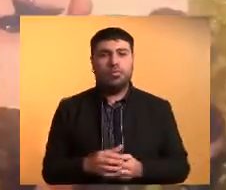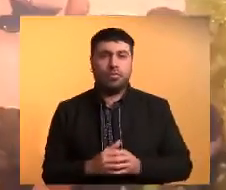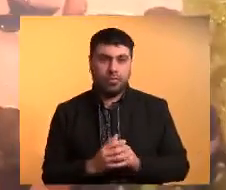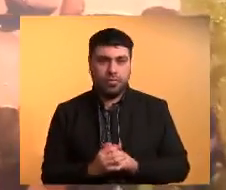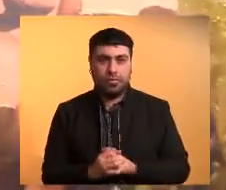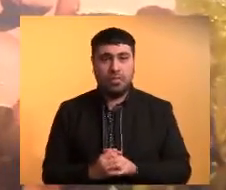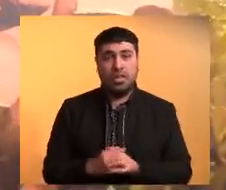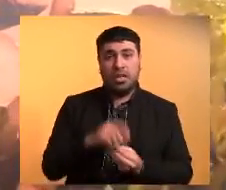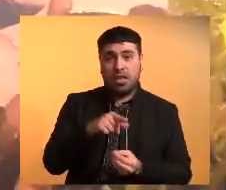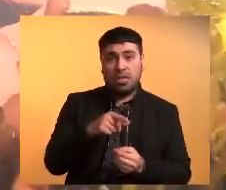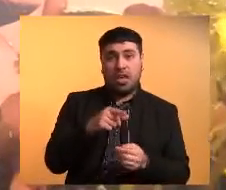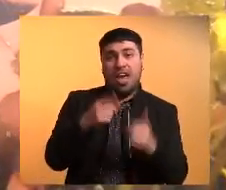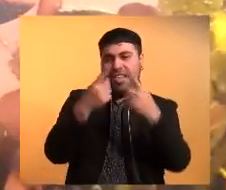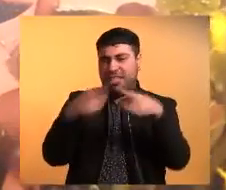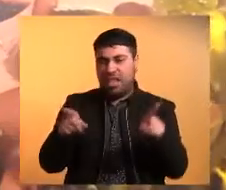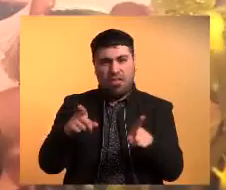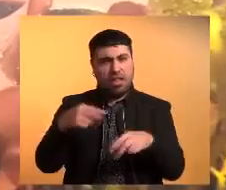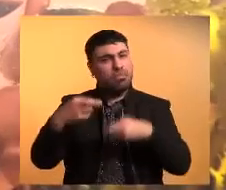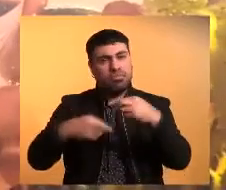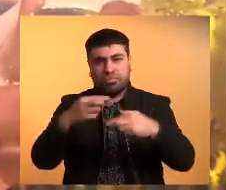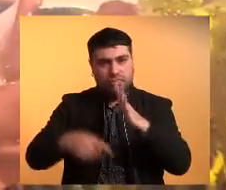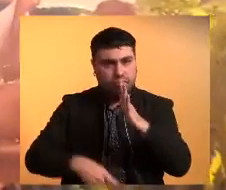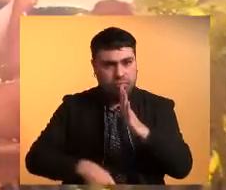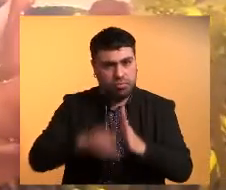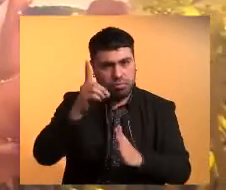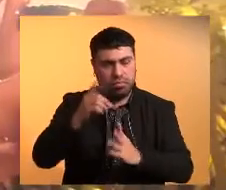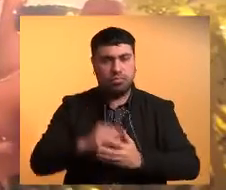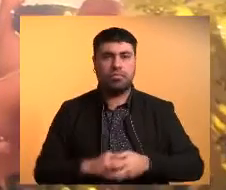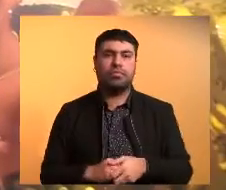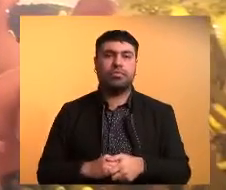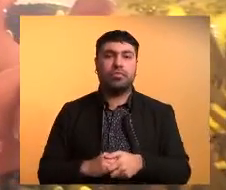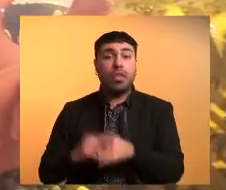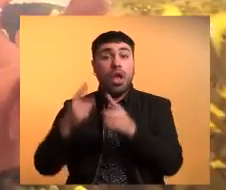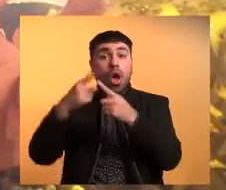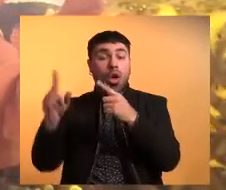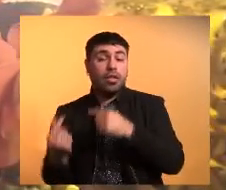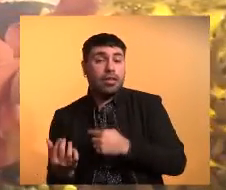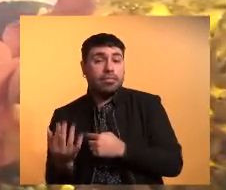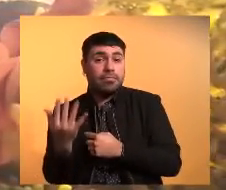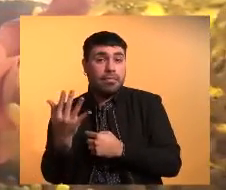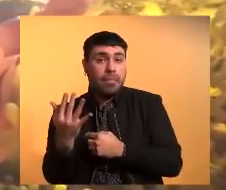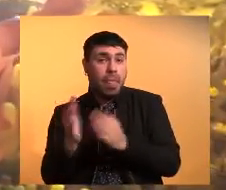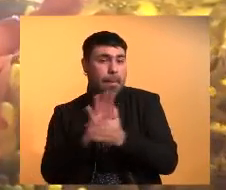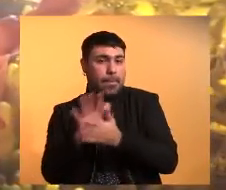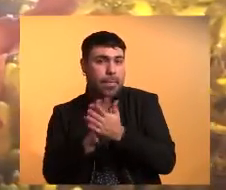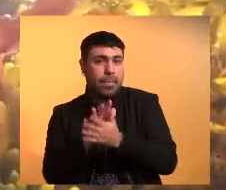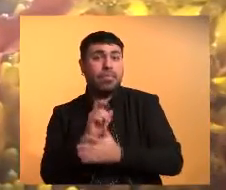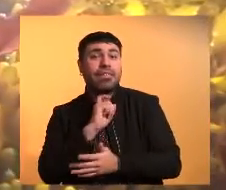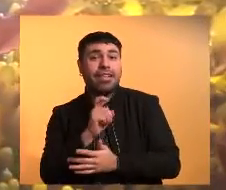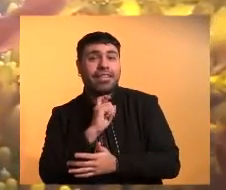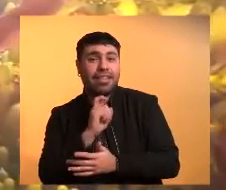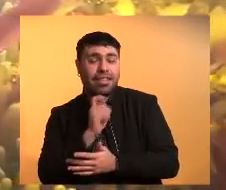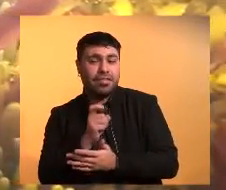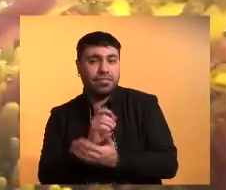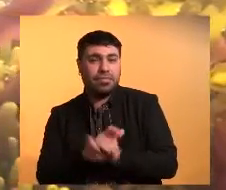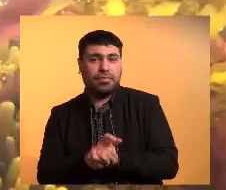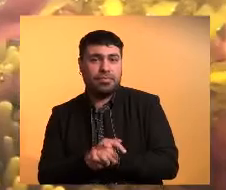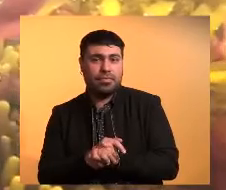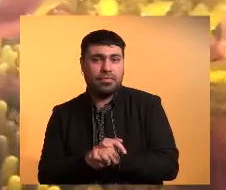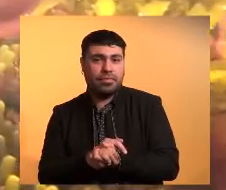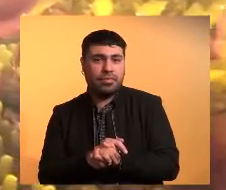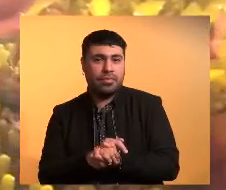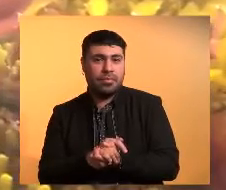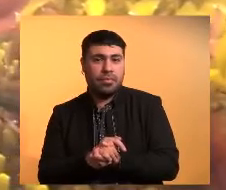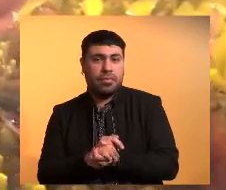hacer fotosíntesis de forma muy normal. Hay otras algas, por ejemplo, algas pardas principalmente, que lo que hacen es que almacenan